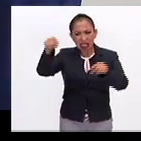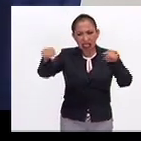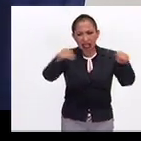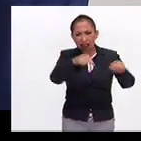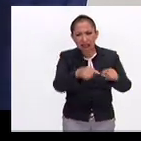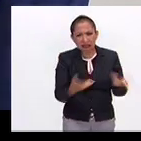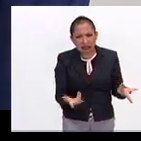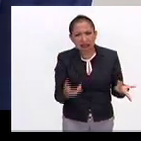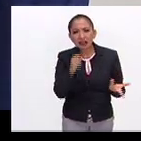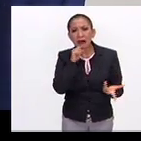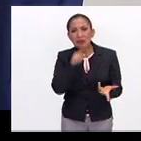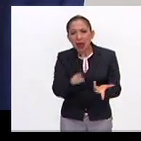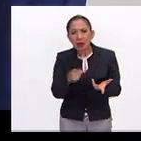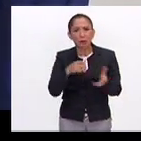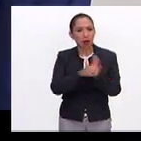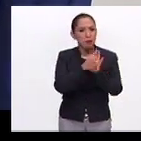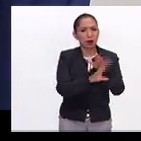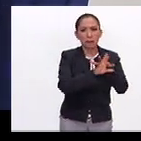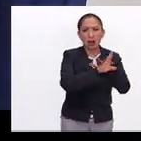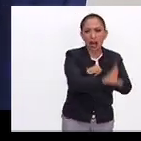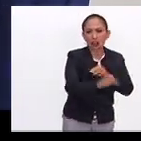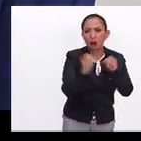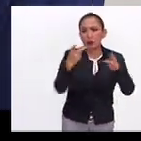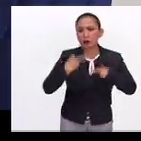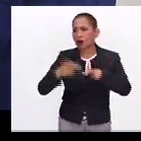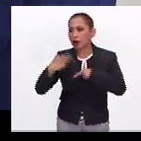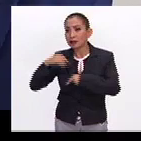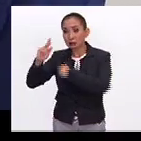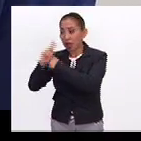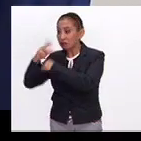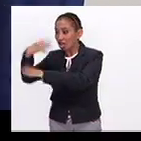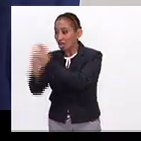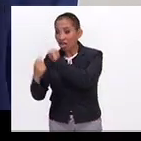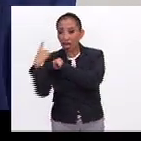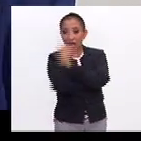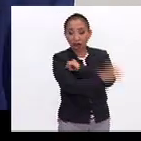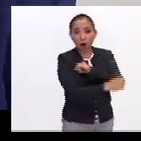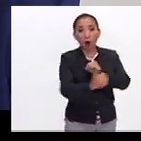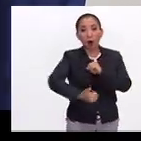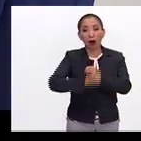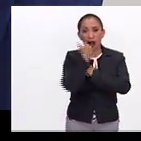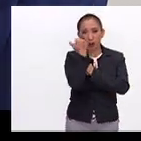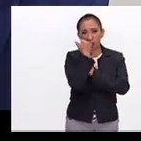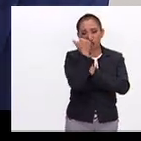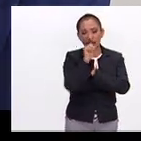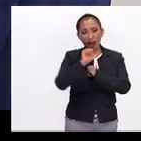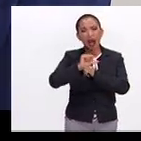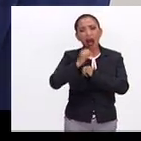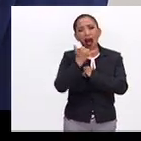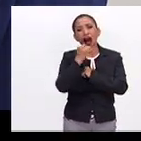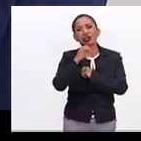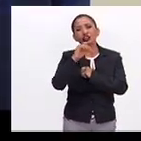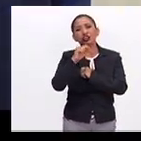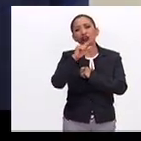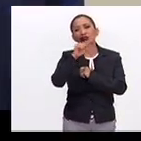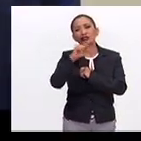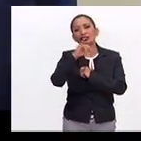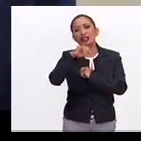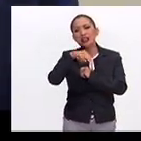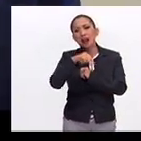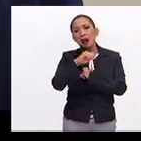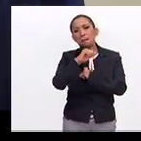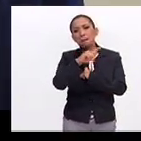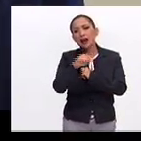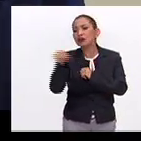como en la migración o los refugiados o los estudiantes de Ayotzinapa. ¿Qué hace